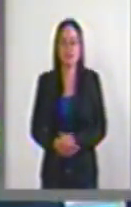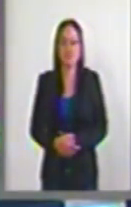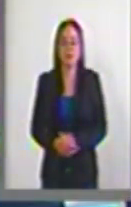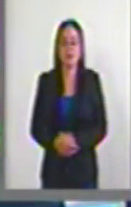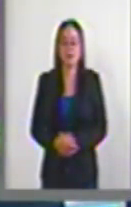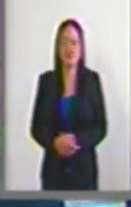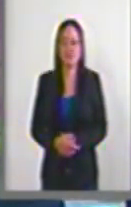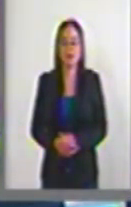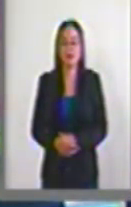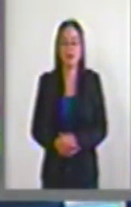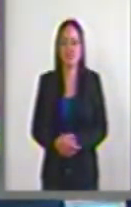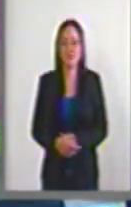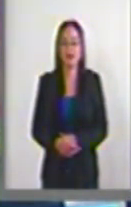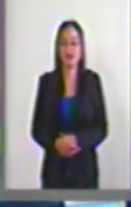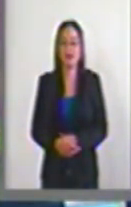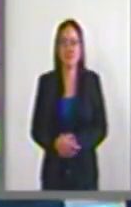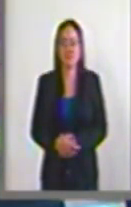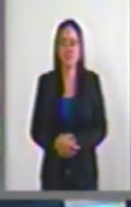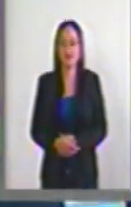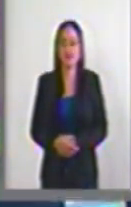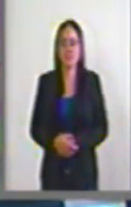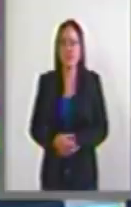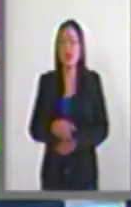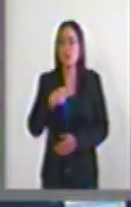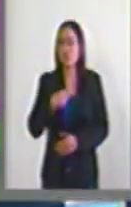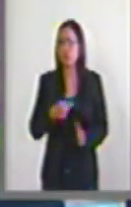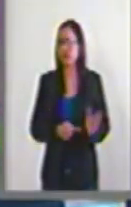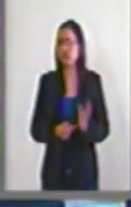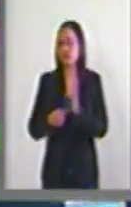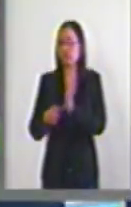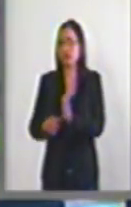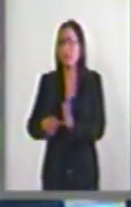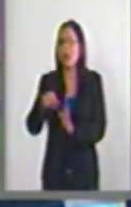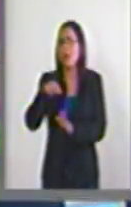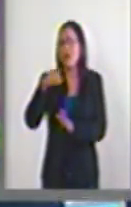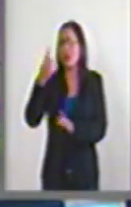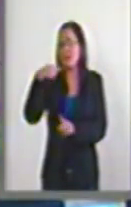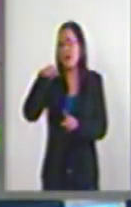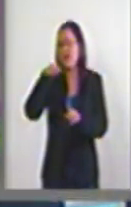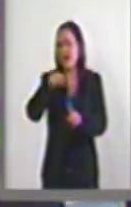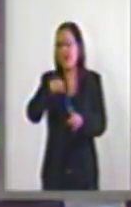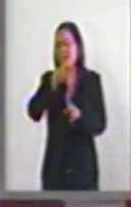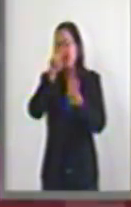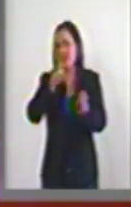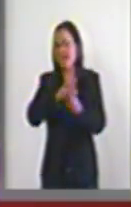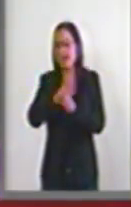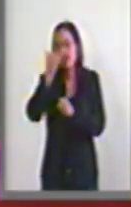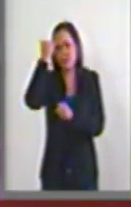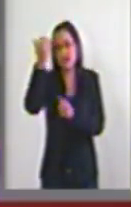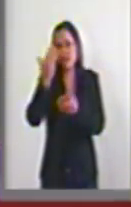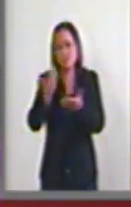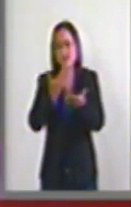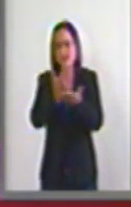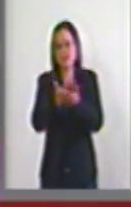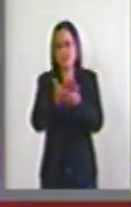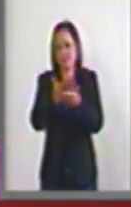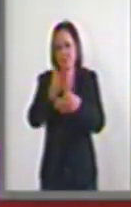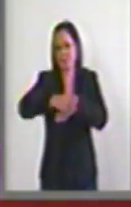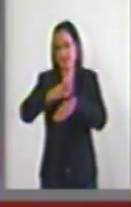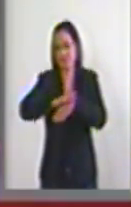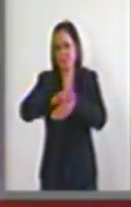vengo a fijar posicionamiento para referirme a la iniciativa con proyecto de